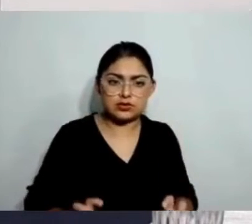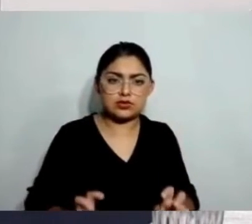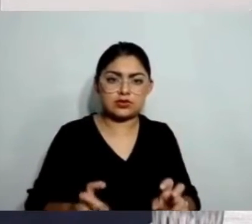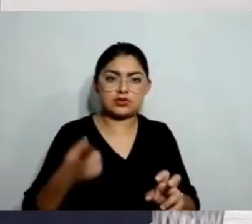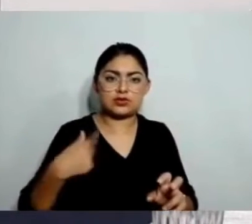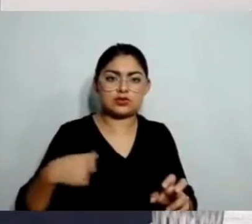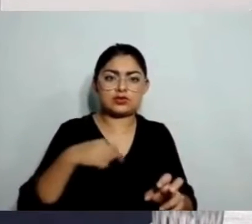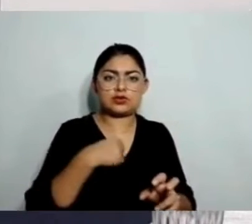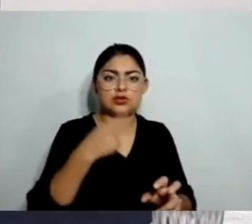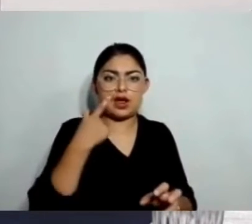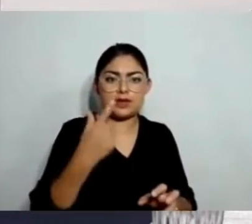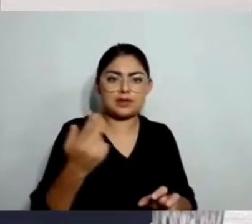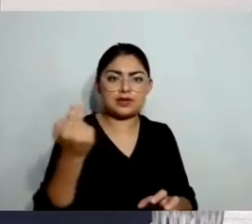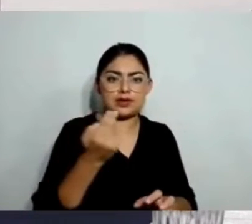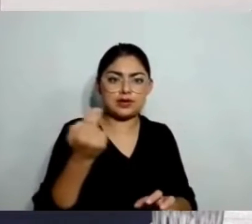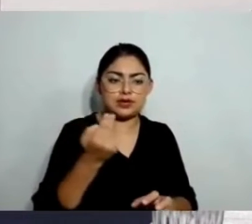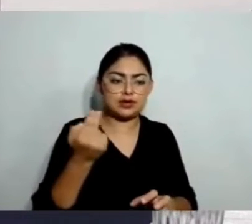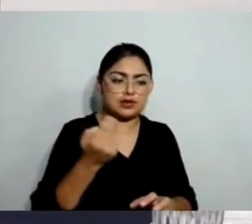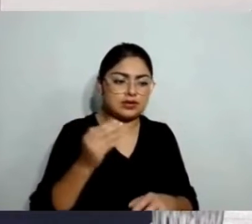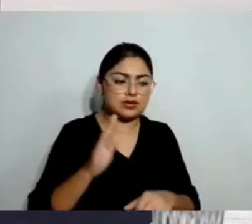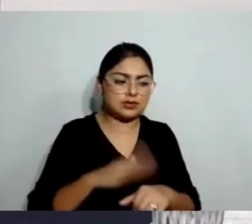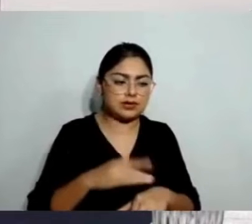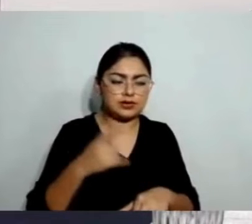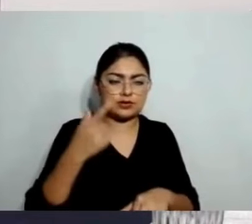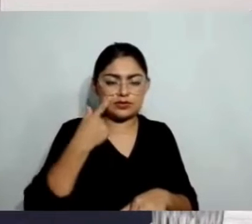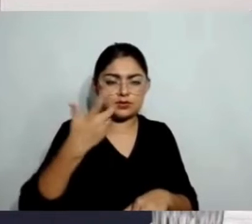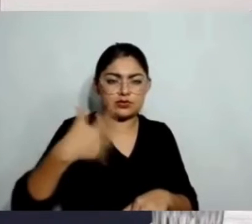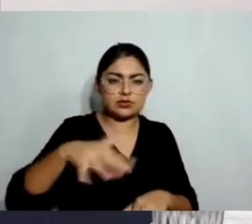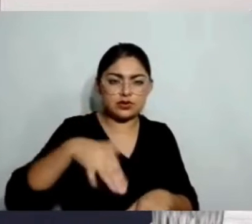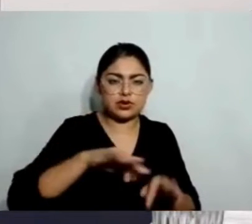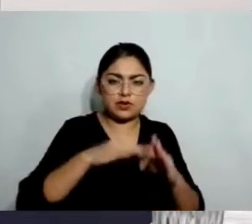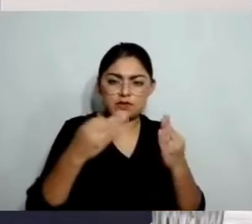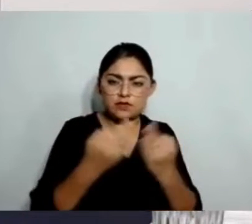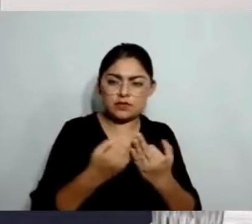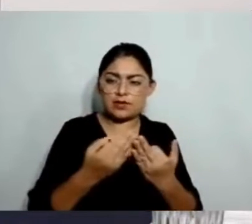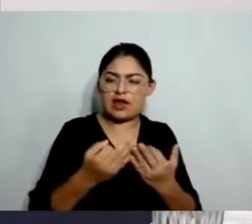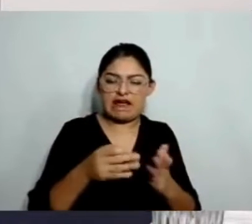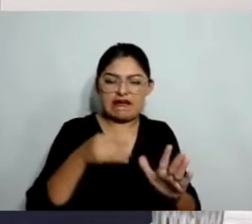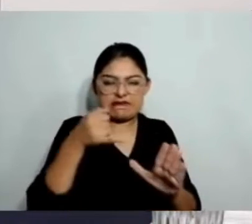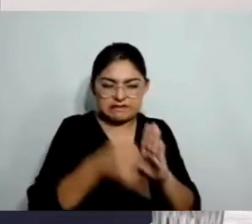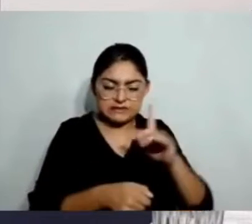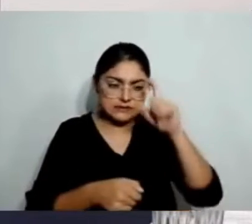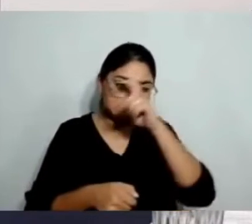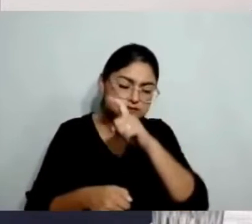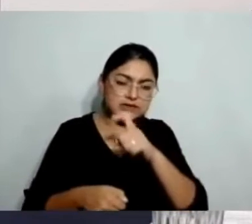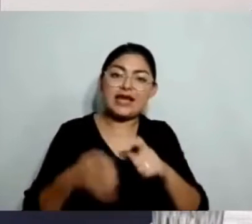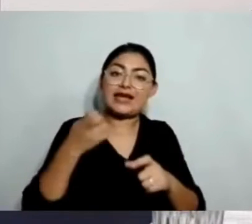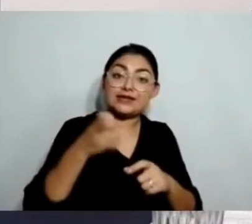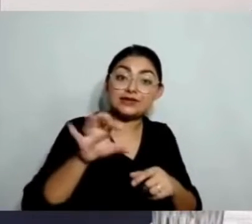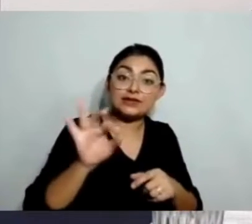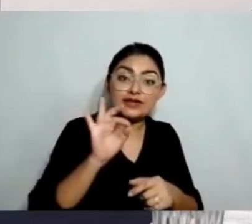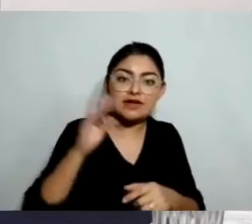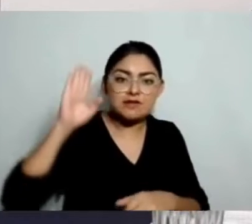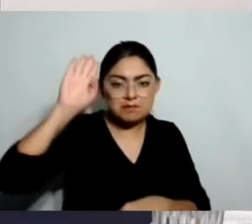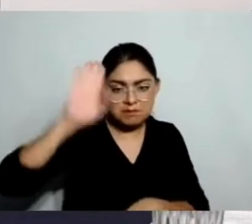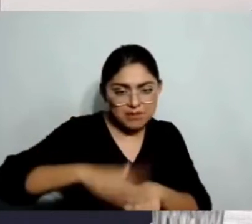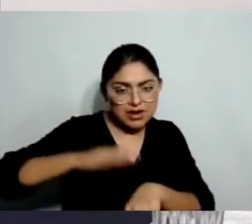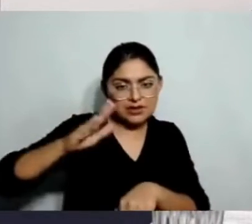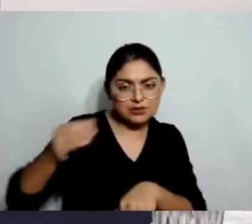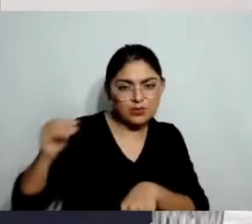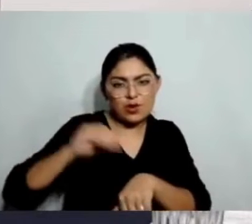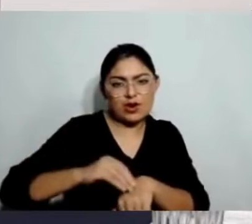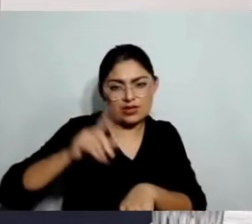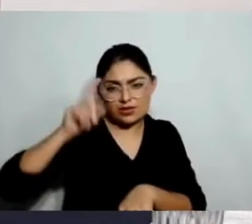parte más complicada de la doctrina para complicarla más no no no es lo que se presenta cada día en el mundo